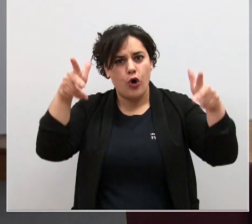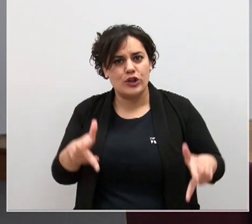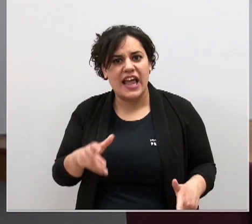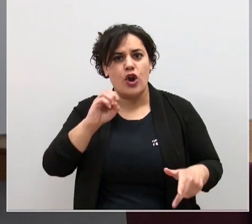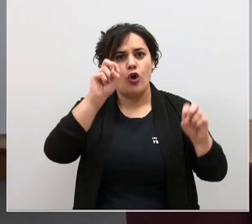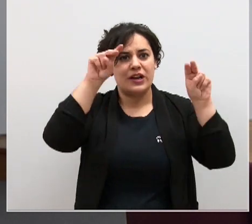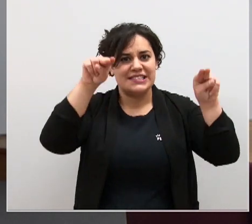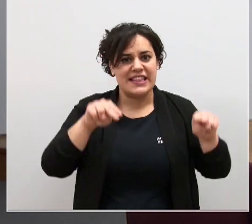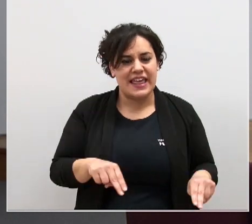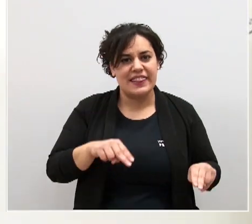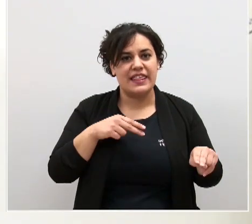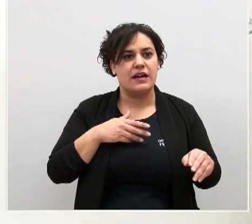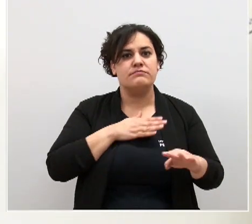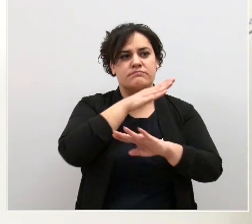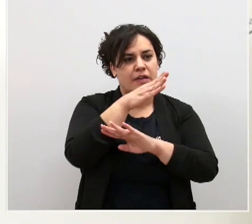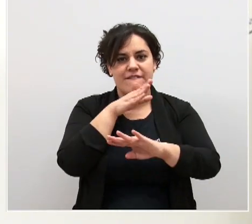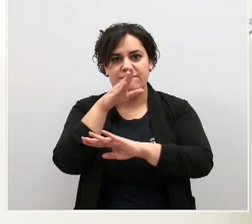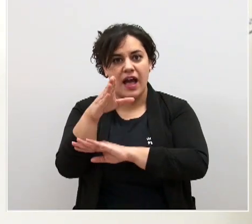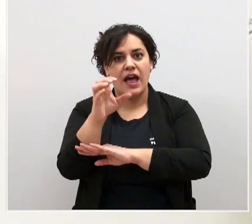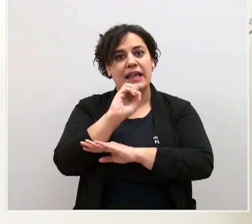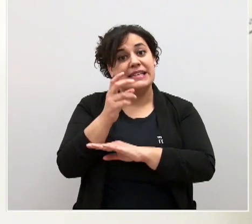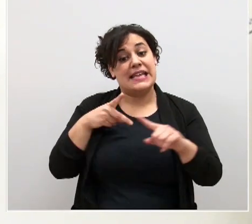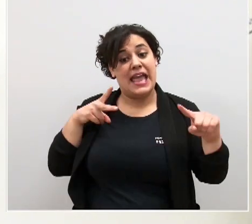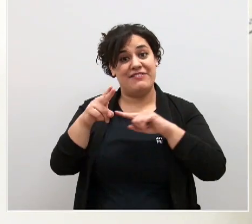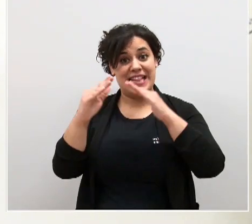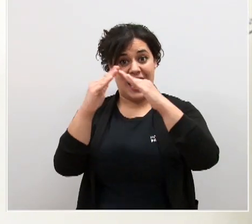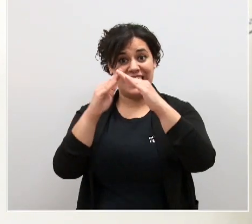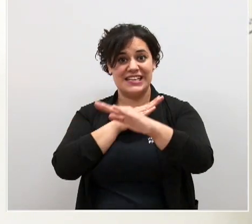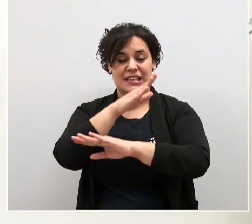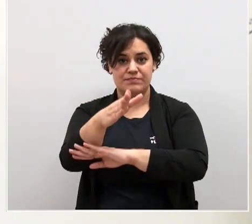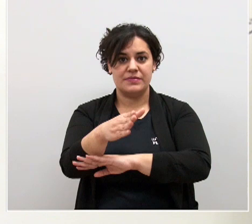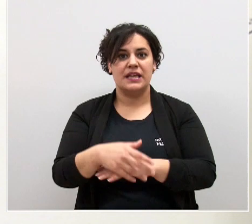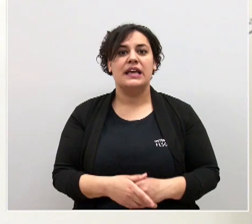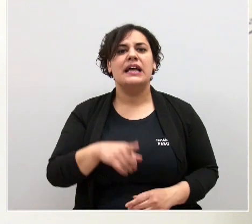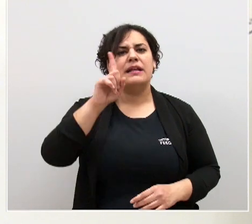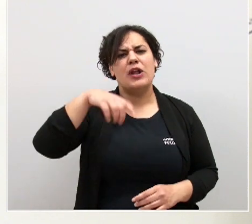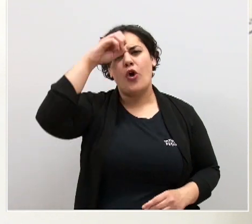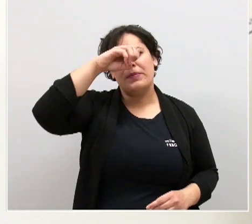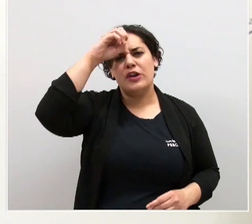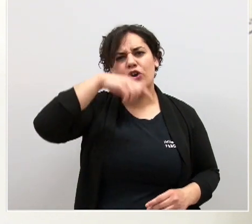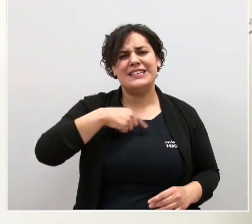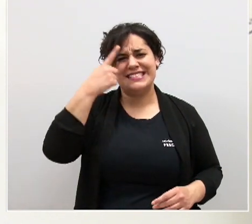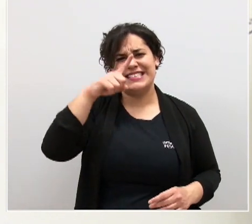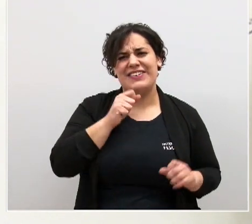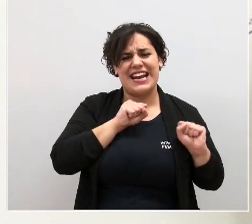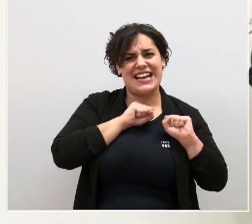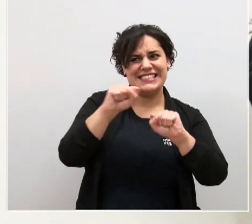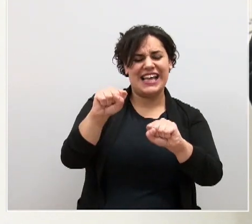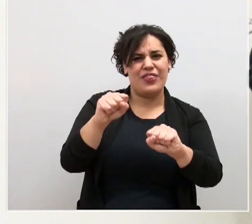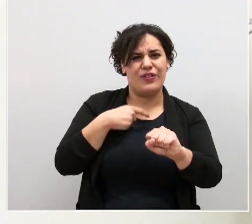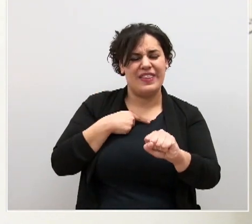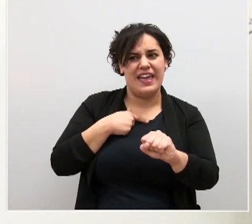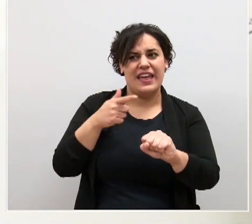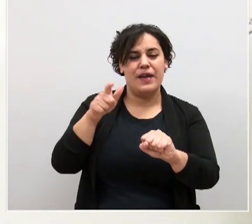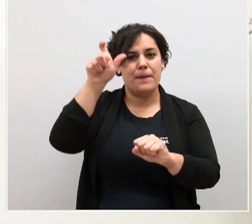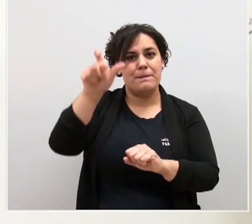evitar un posible contagio? ¿Qué opina de los casos de rechazo que se están produciendo hacia sanitarios o trabajadores de otros sectores y